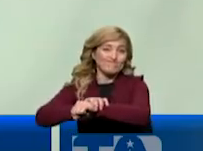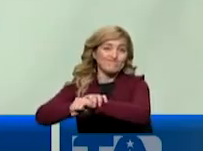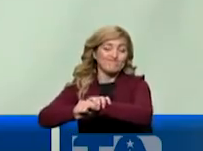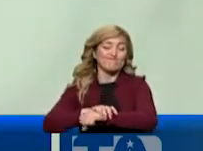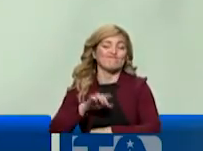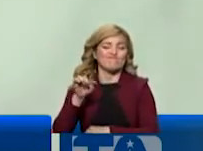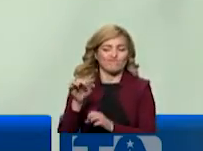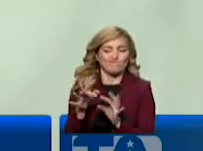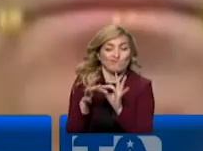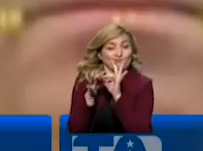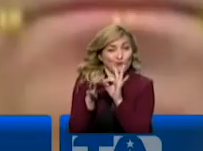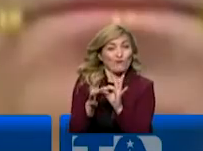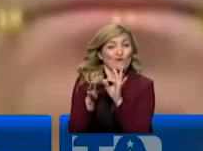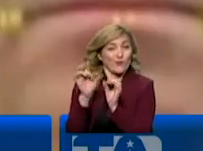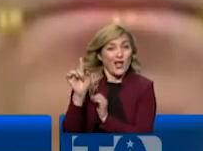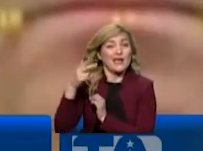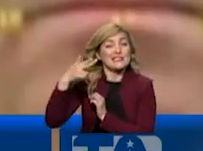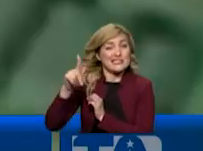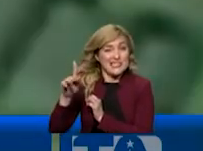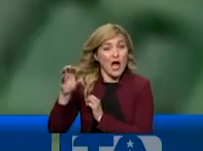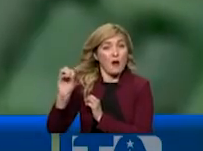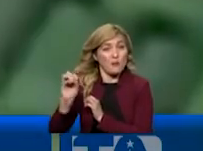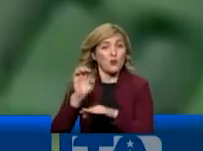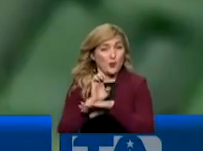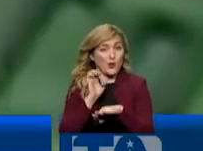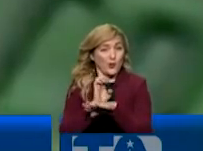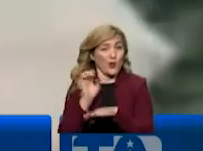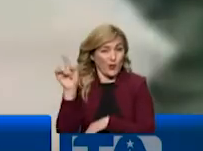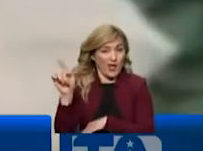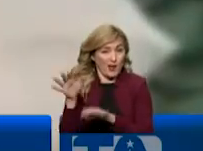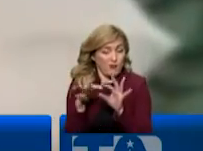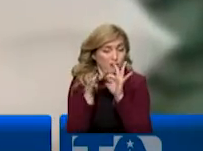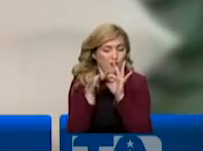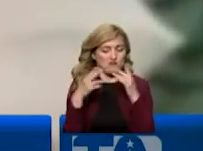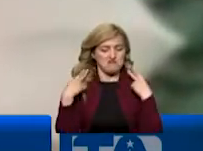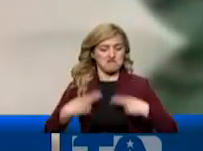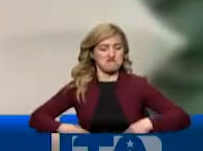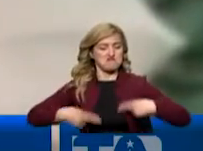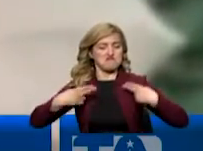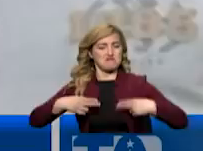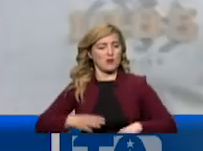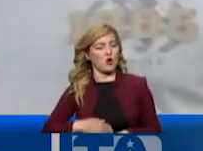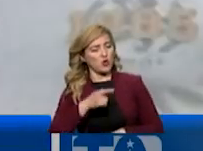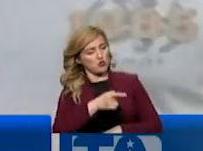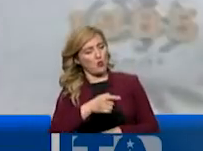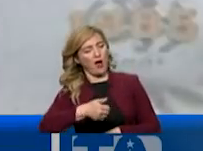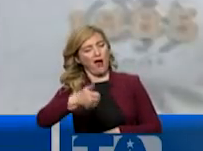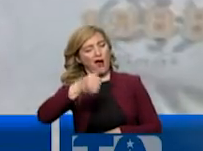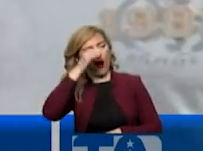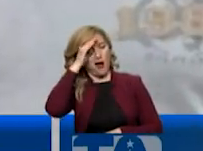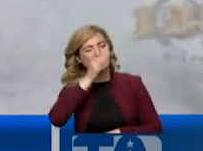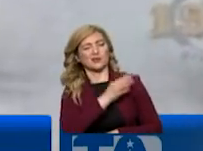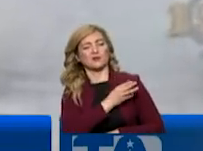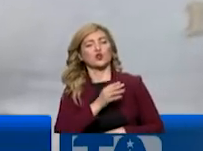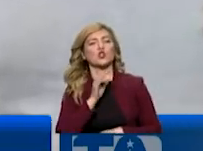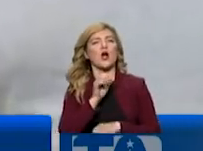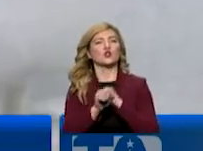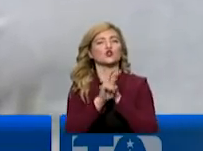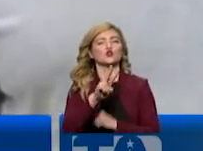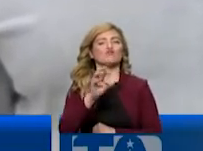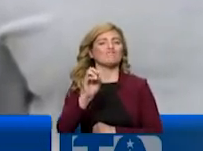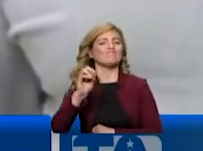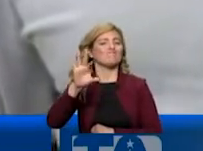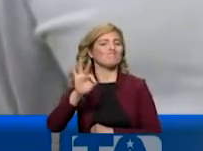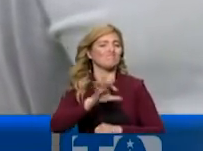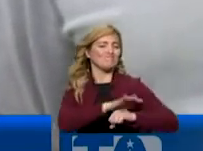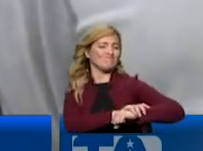nexo del Chapo Guzmán en Ecuador, seguía vistiendo su uniforme y le seguían llamando el Capi. Ocurrió en el 2009 cuando fue